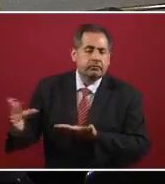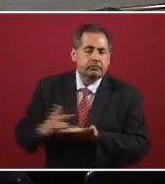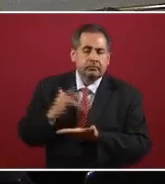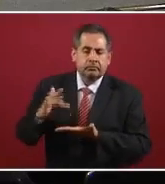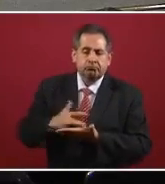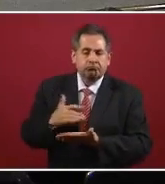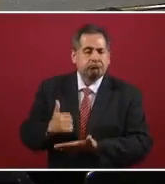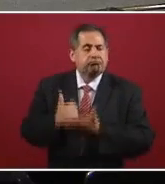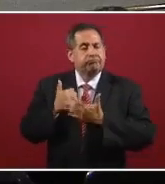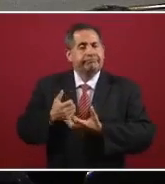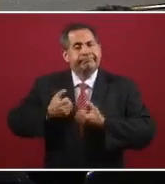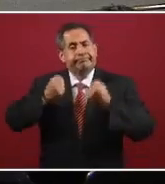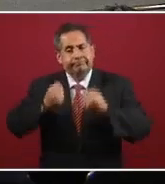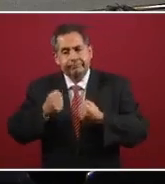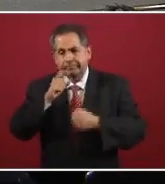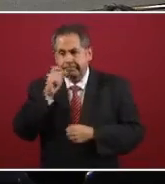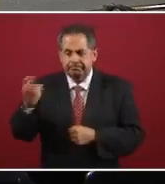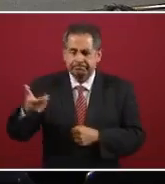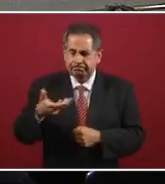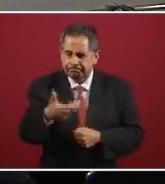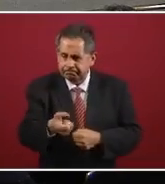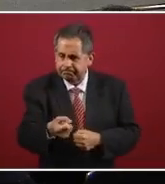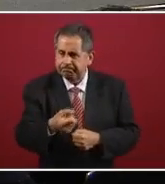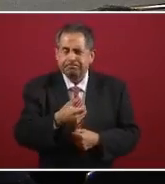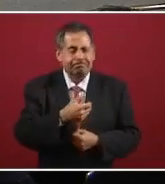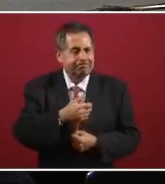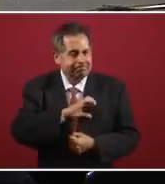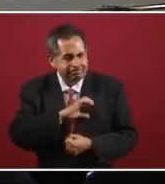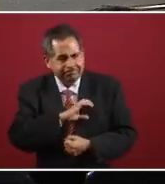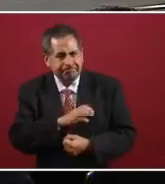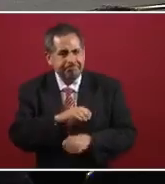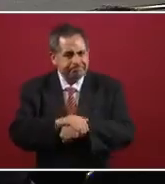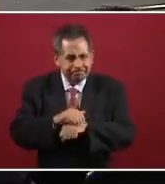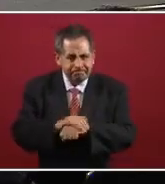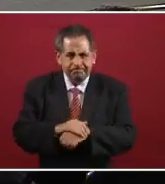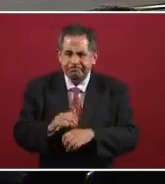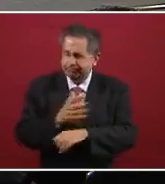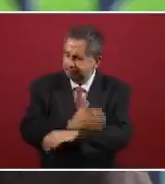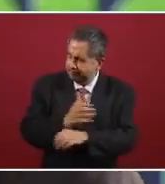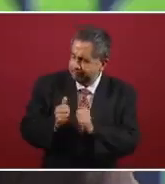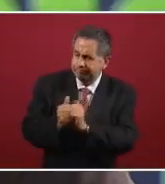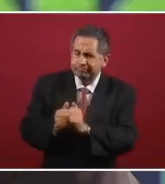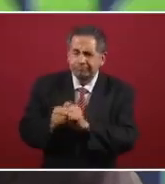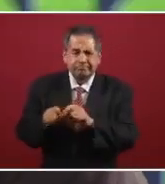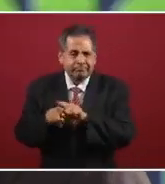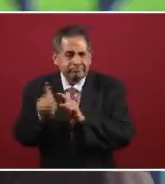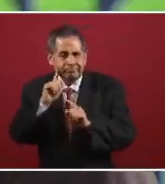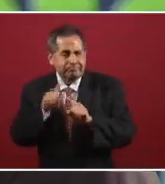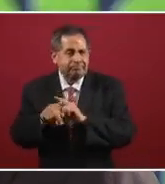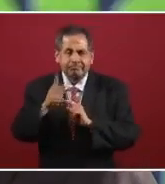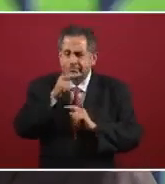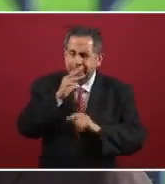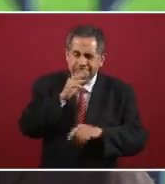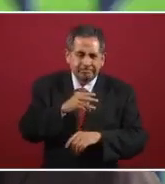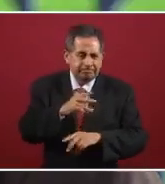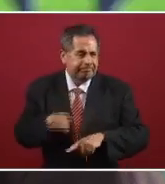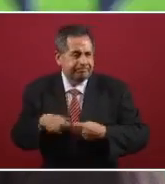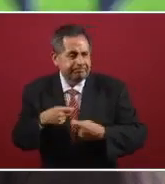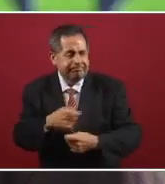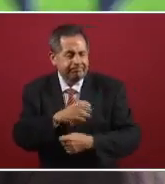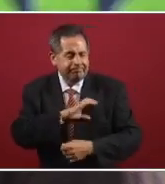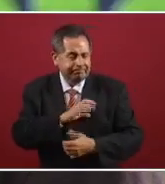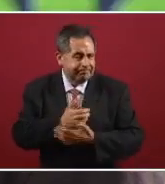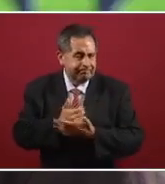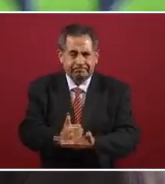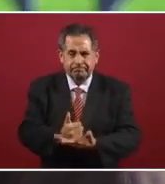hacerlo, pero también la mano amiga, la mano fraterna del compañero, del hermano, la hermana, el padre de familia, el maestro, que